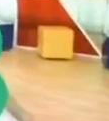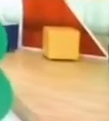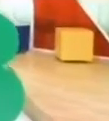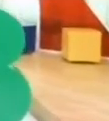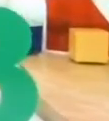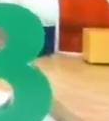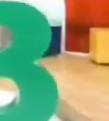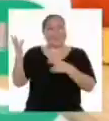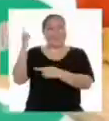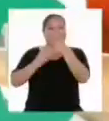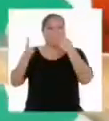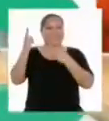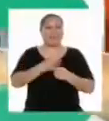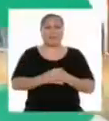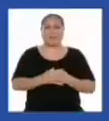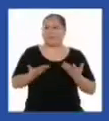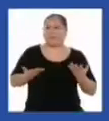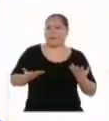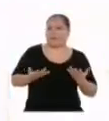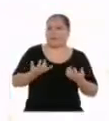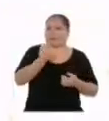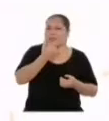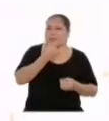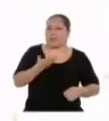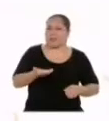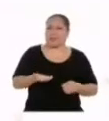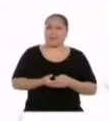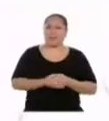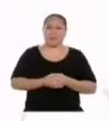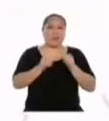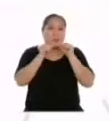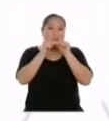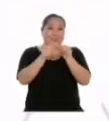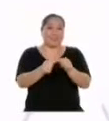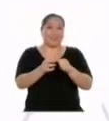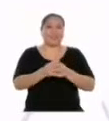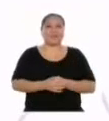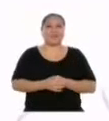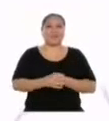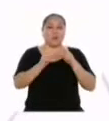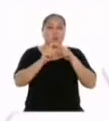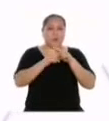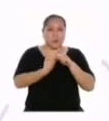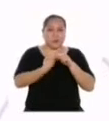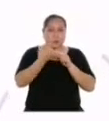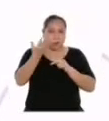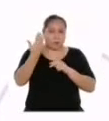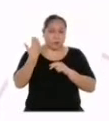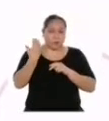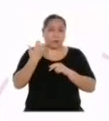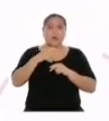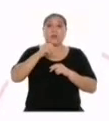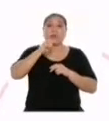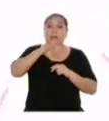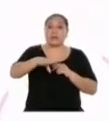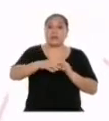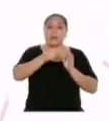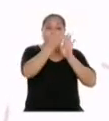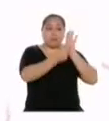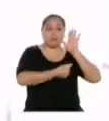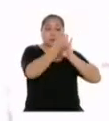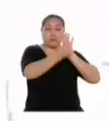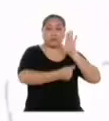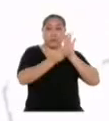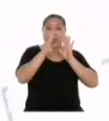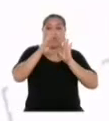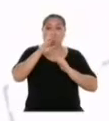Ya regresamos. ¿En qué nos quedamos? Sigamos. Al inicio mencionaste que los gráficos de barra tienen